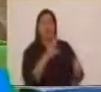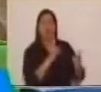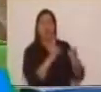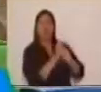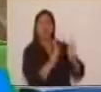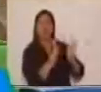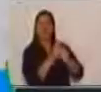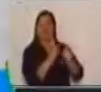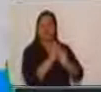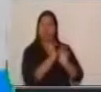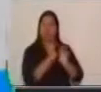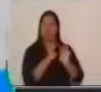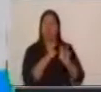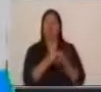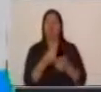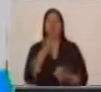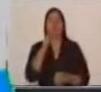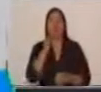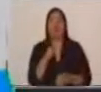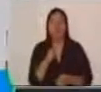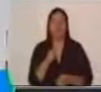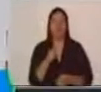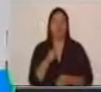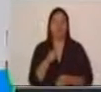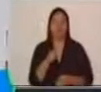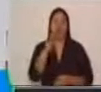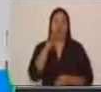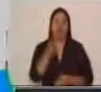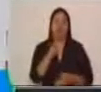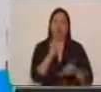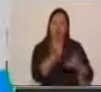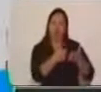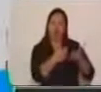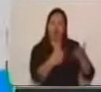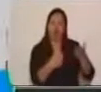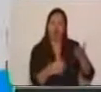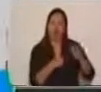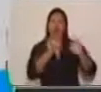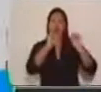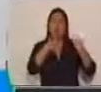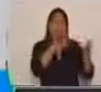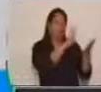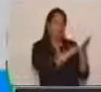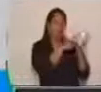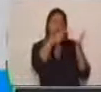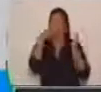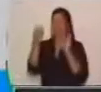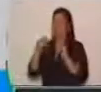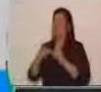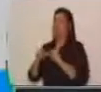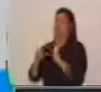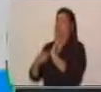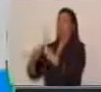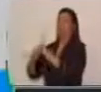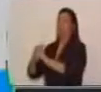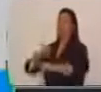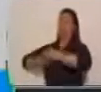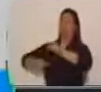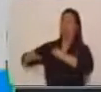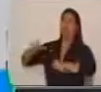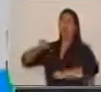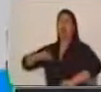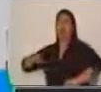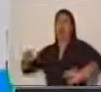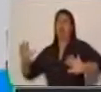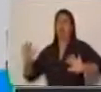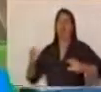texto destinado para que pueda ser representado en un escenario. Muy bien. Todo recuerden, frente